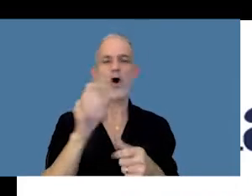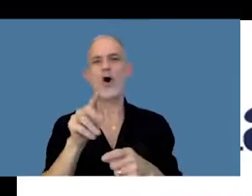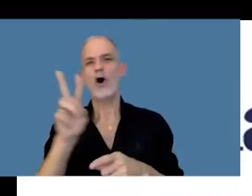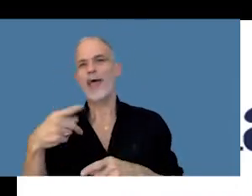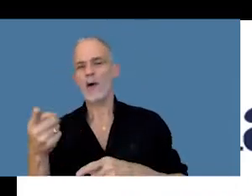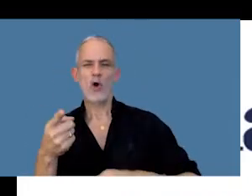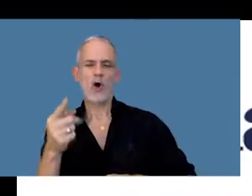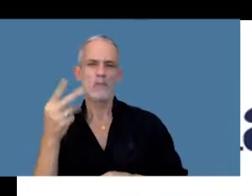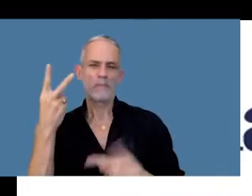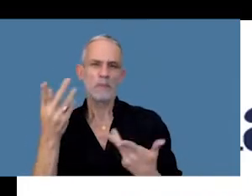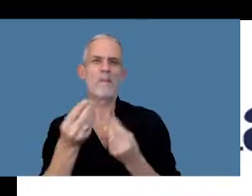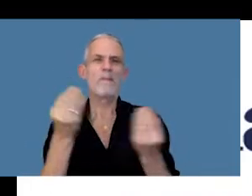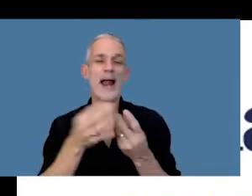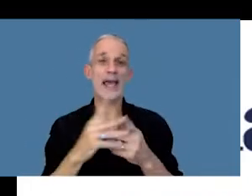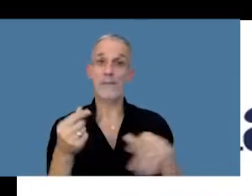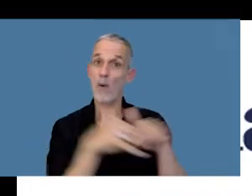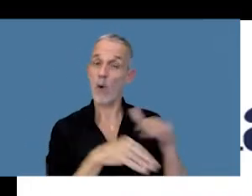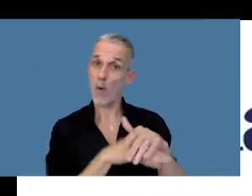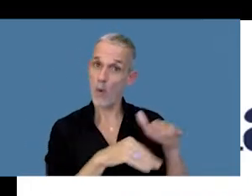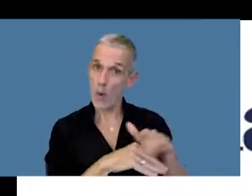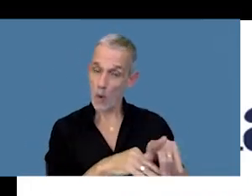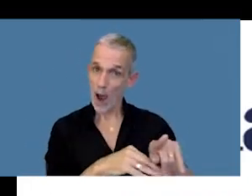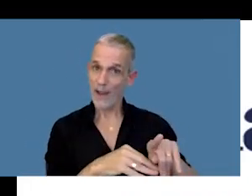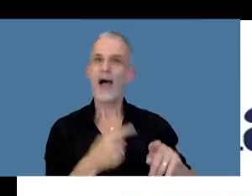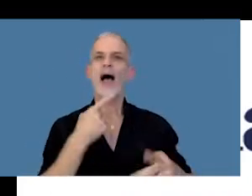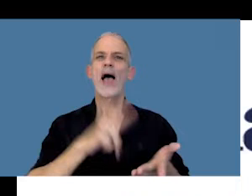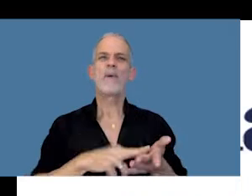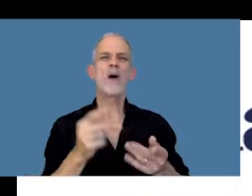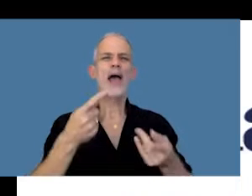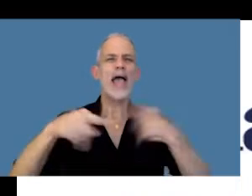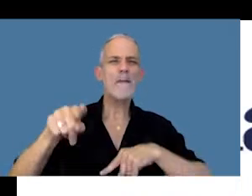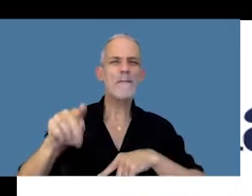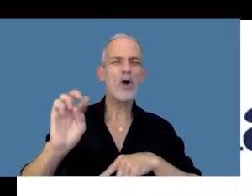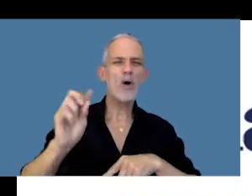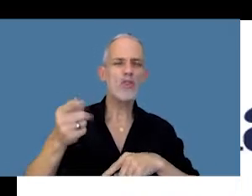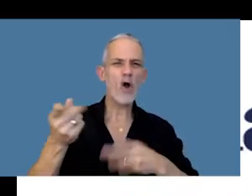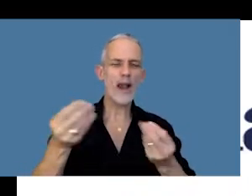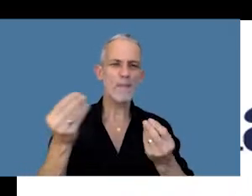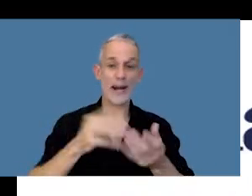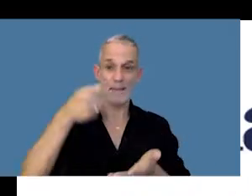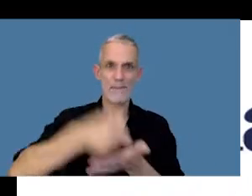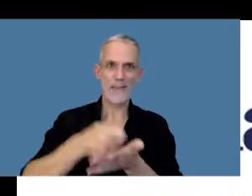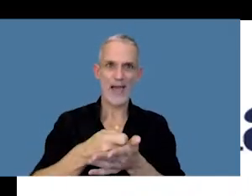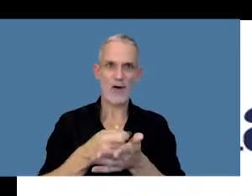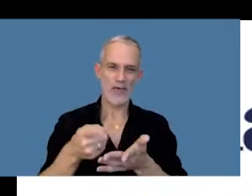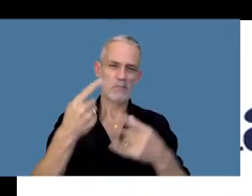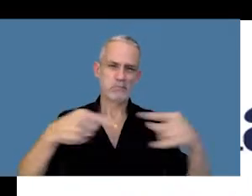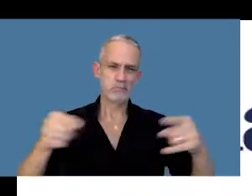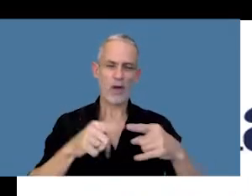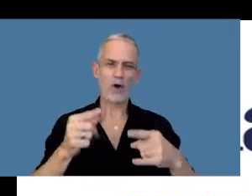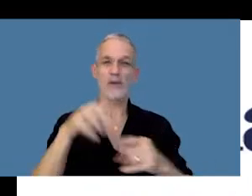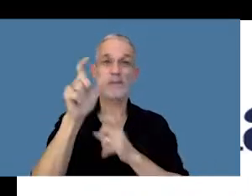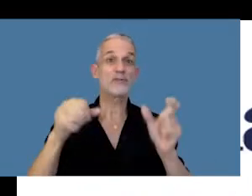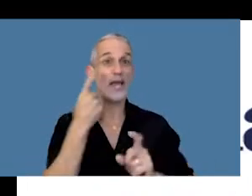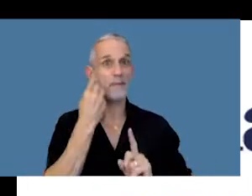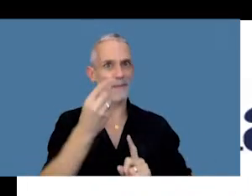moneda extranjera para atesorar, al cambio de las divisas destinado al pago de operaciones por residentes